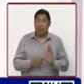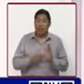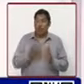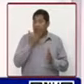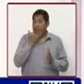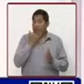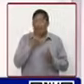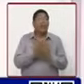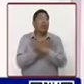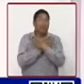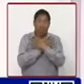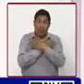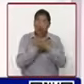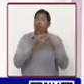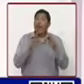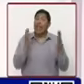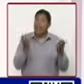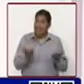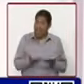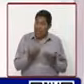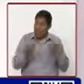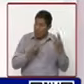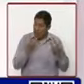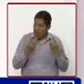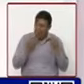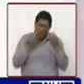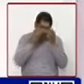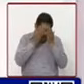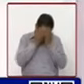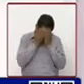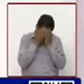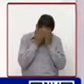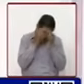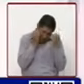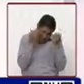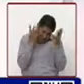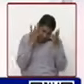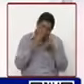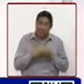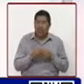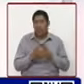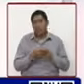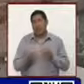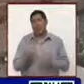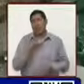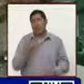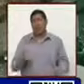mostrarles justamente el cementerio general que visitamos. No saben la cantidad de historias que nos contaron.